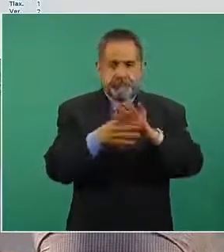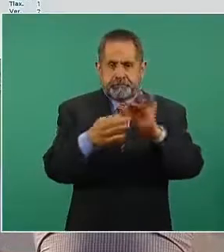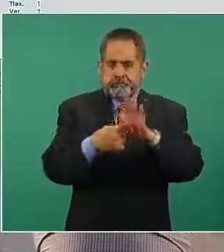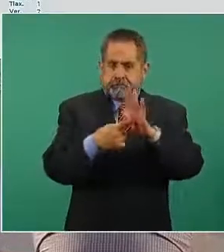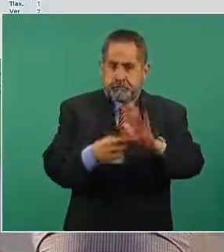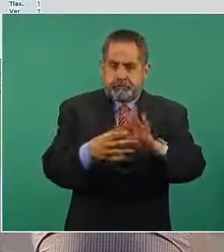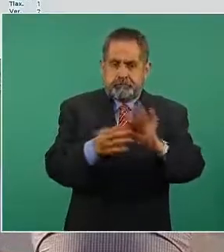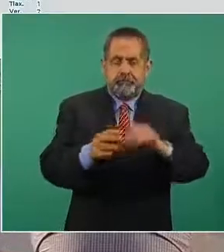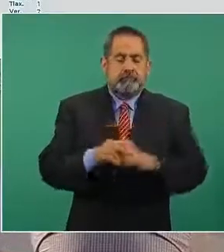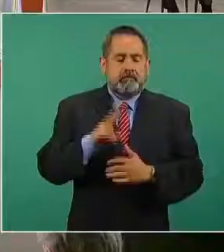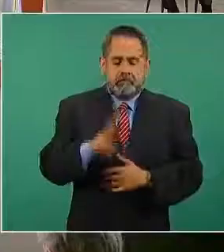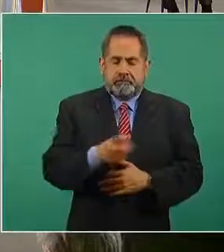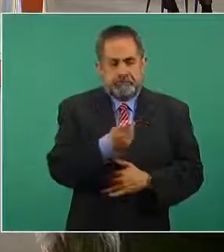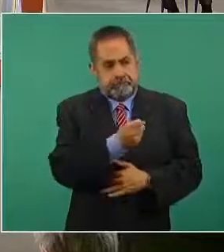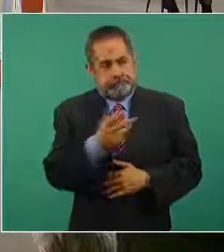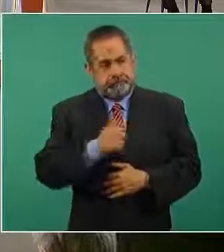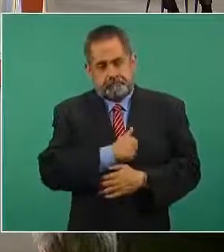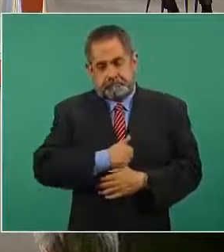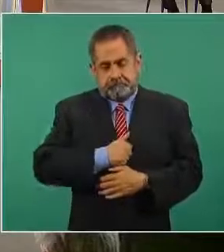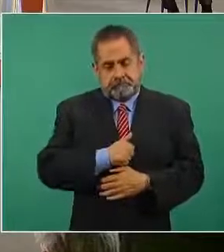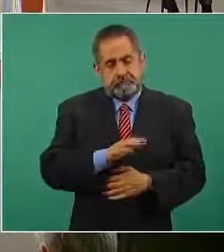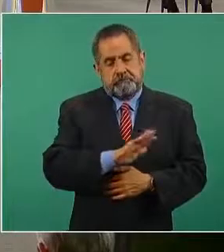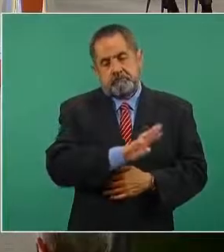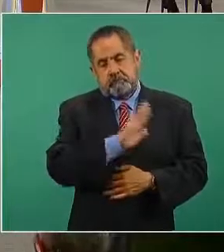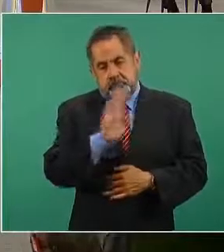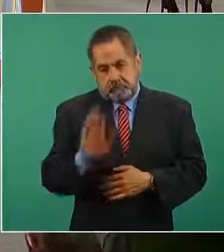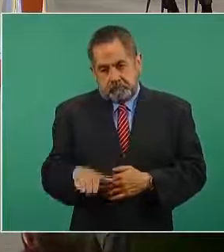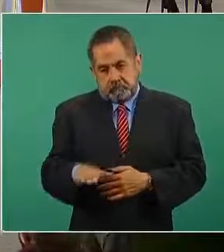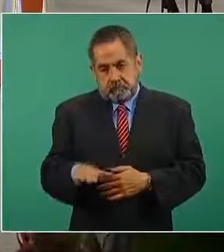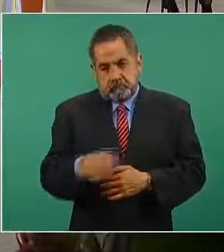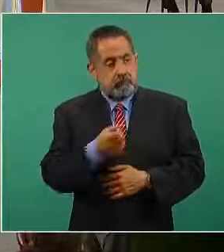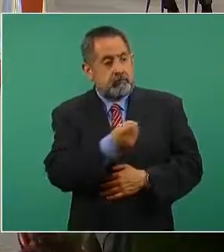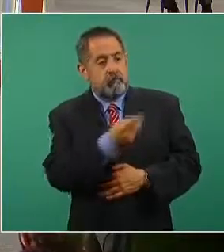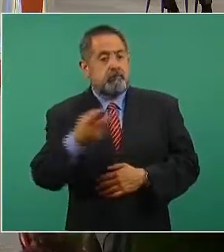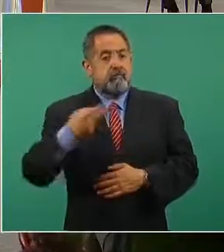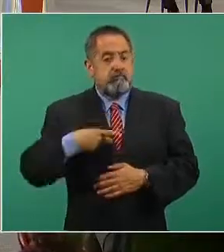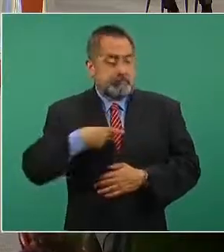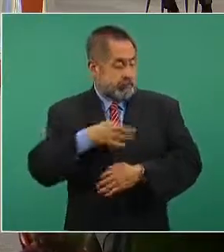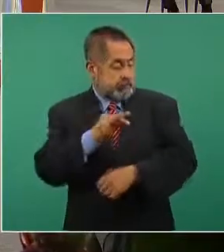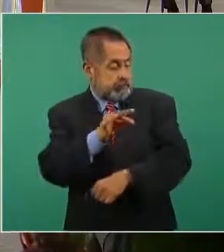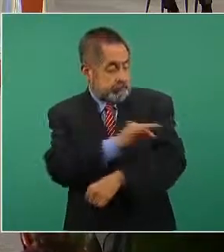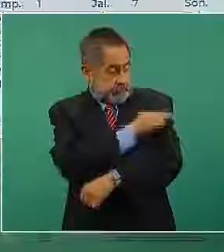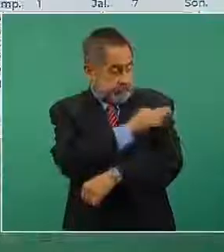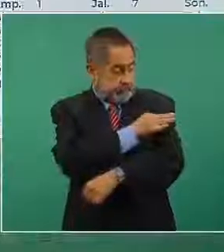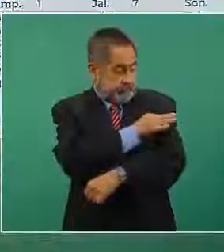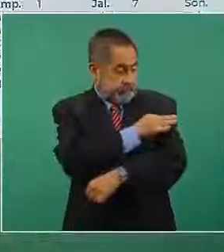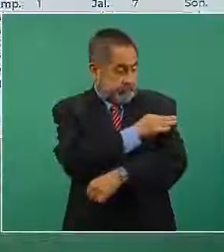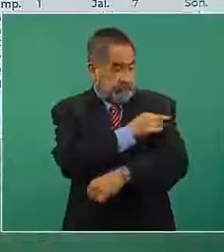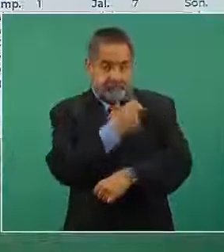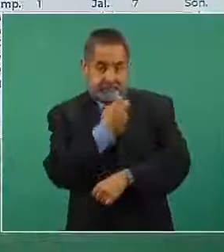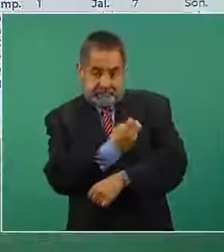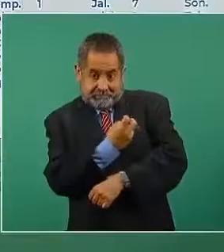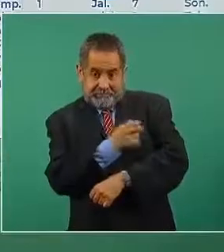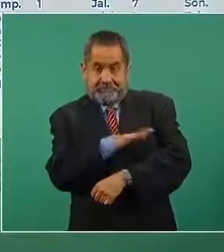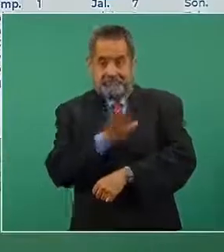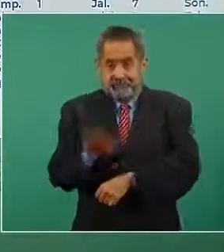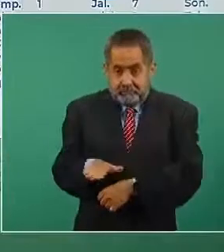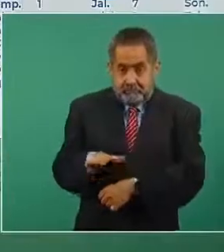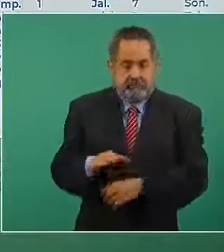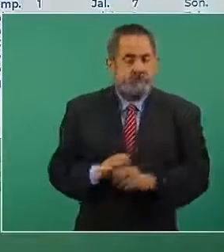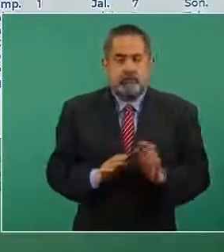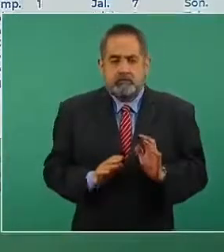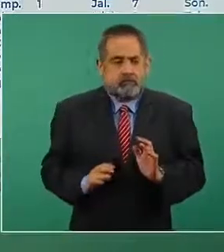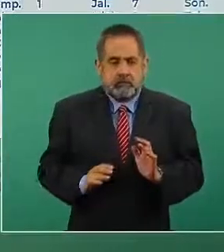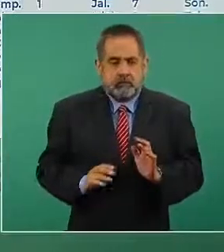visualizarlo, muy lamentables de defunciones en personas que han sido vacunadas, pero no toda defunción en una persona vacunada